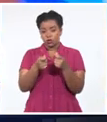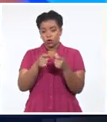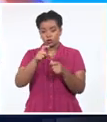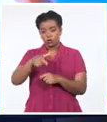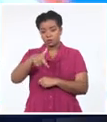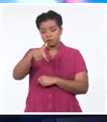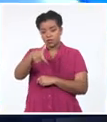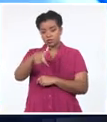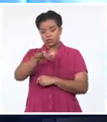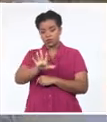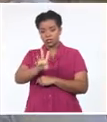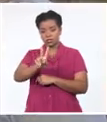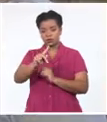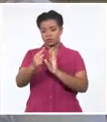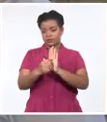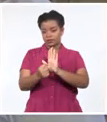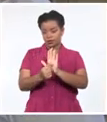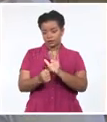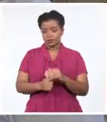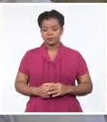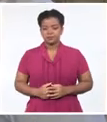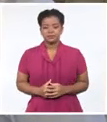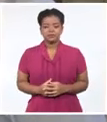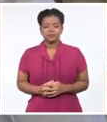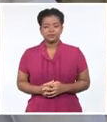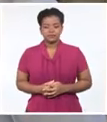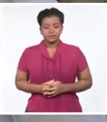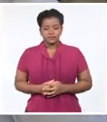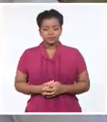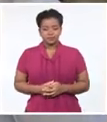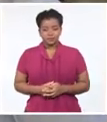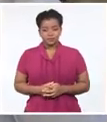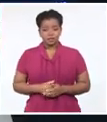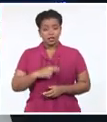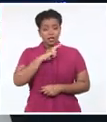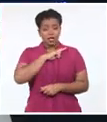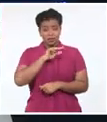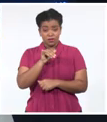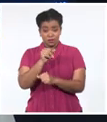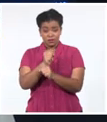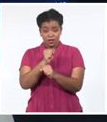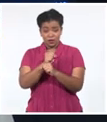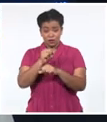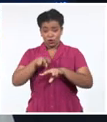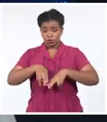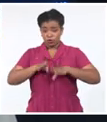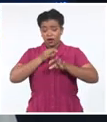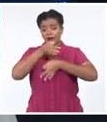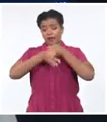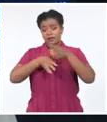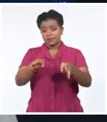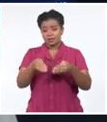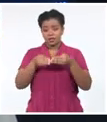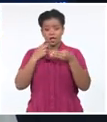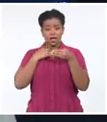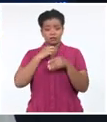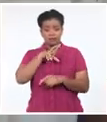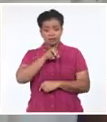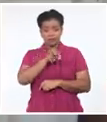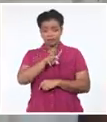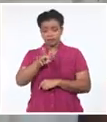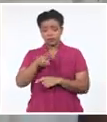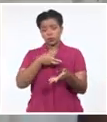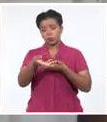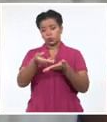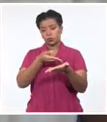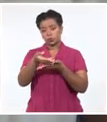de 52 centavos según directivos y trabajadores de la instalación al cierre de 2022 la exportación